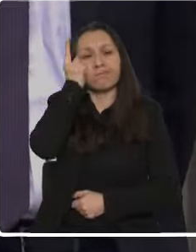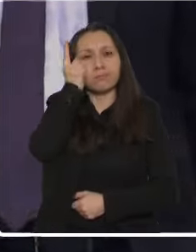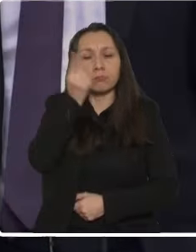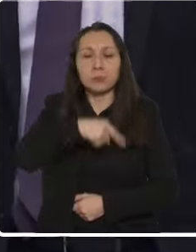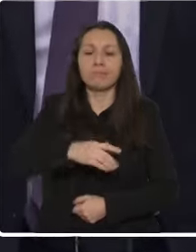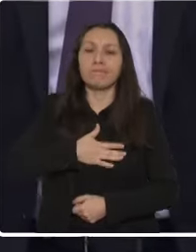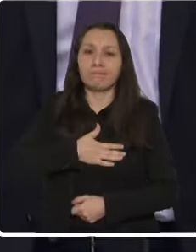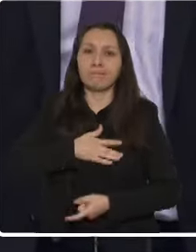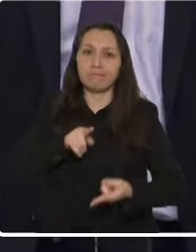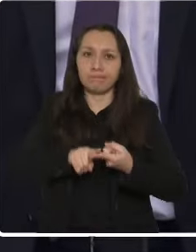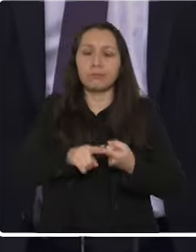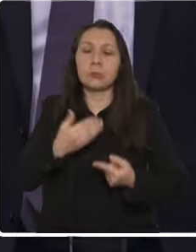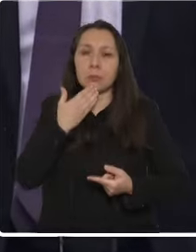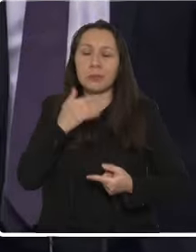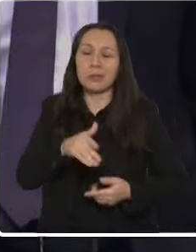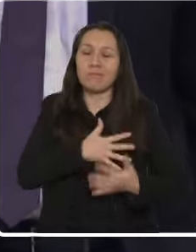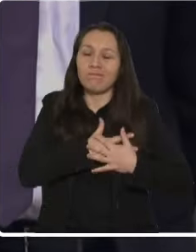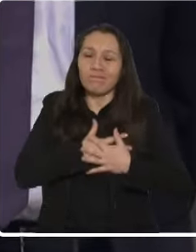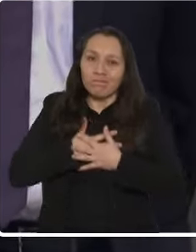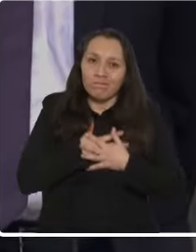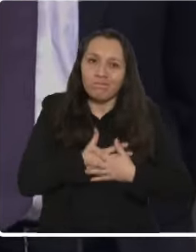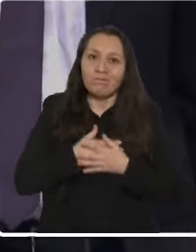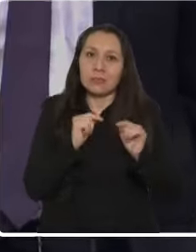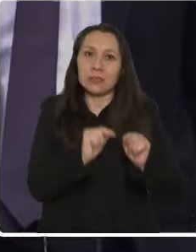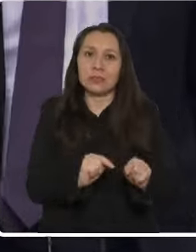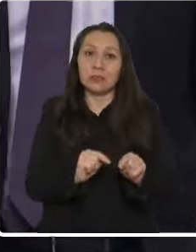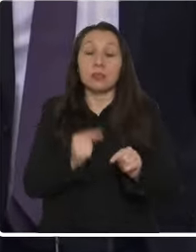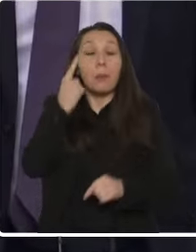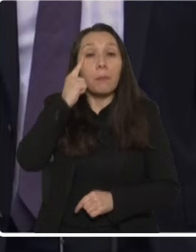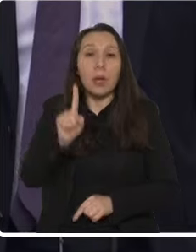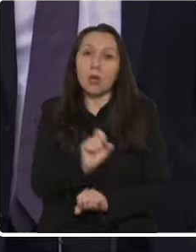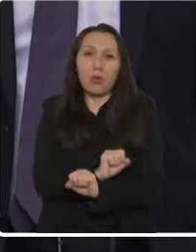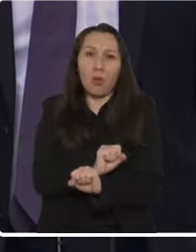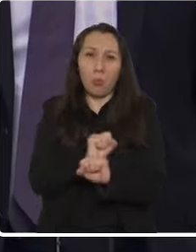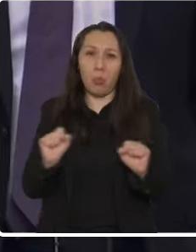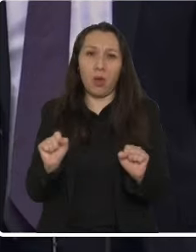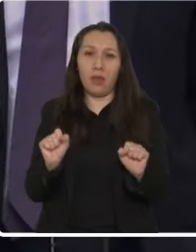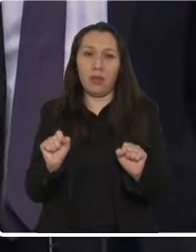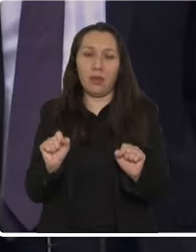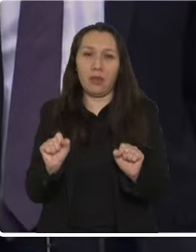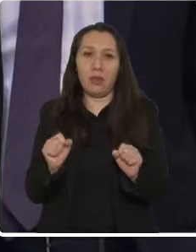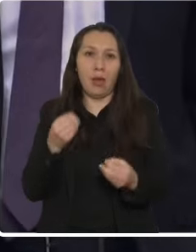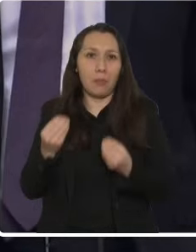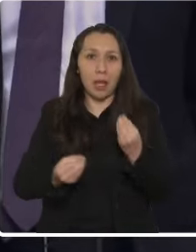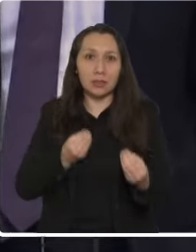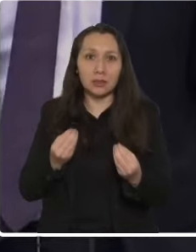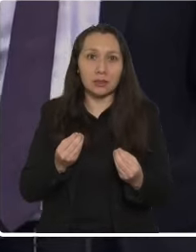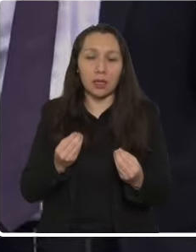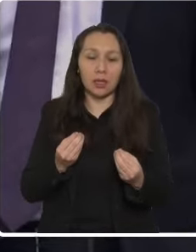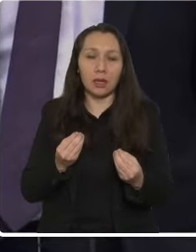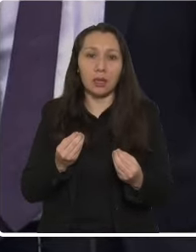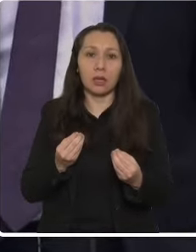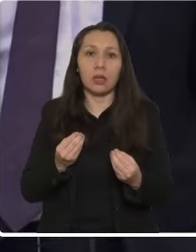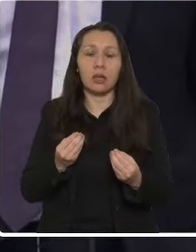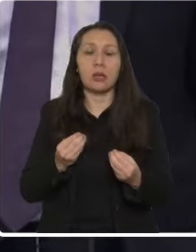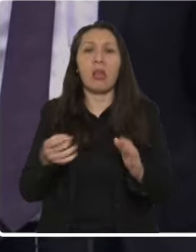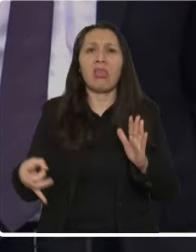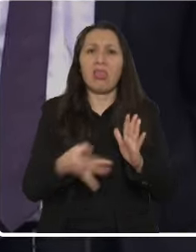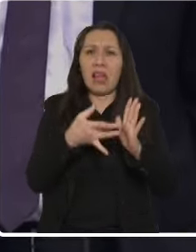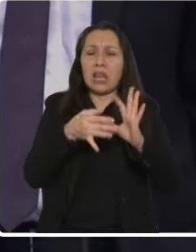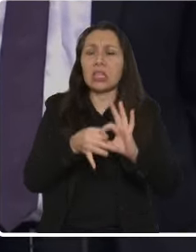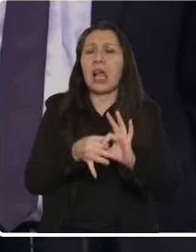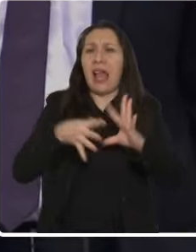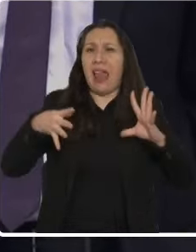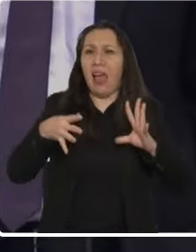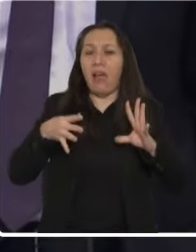y nos sentimos parte también de ese sentimiento. Pero lo que no puede pasar es que se cometan delitos